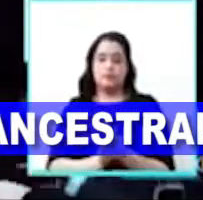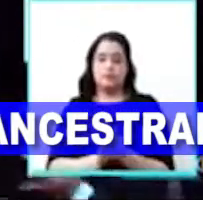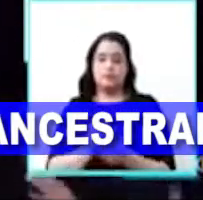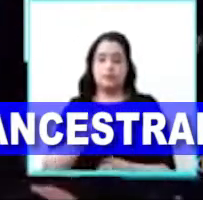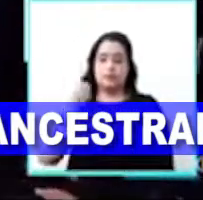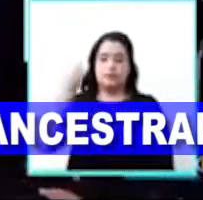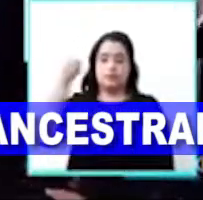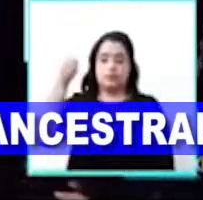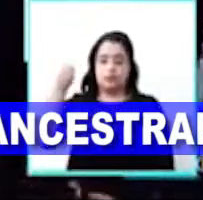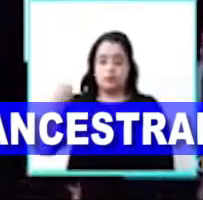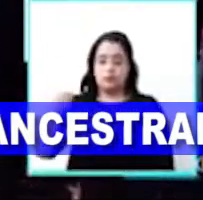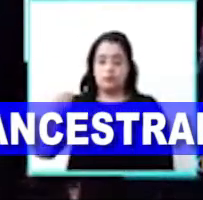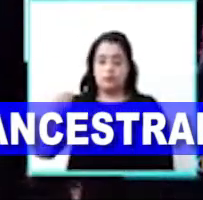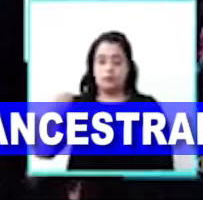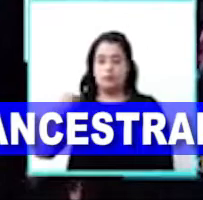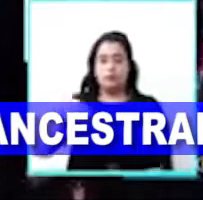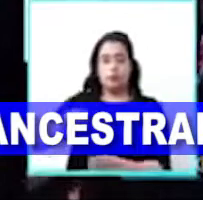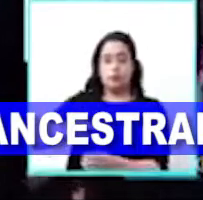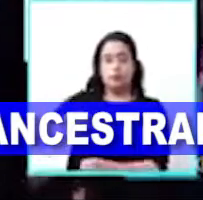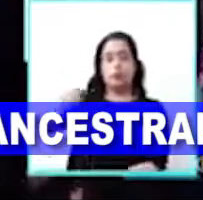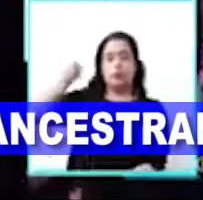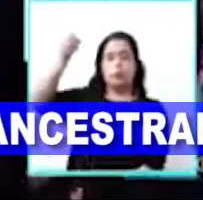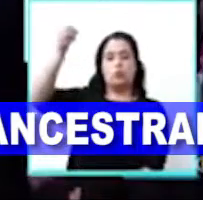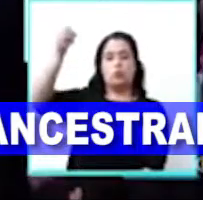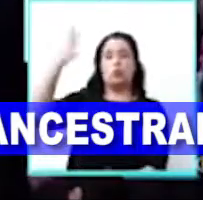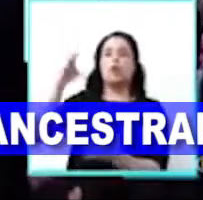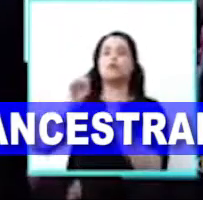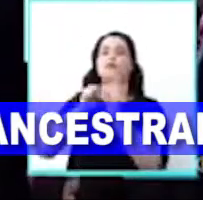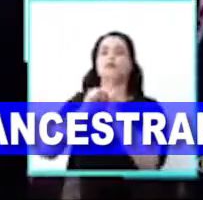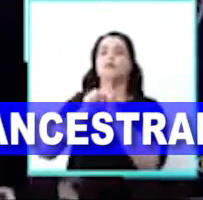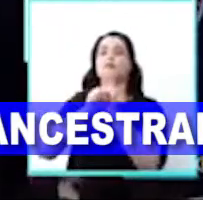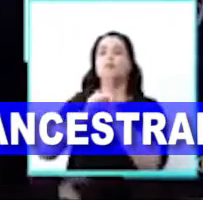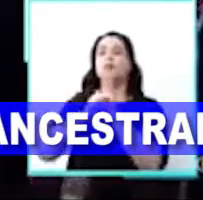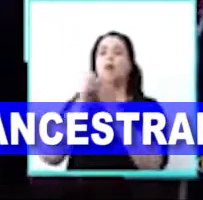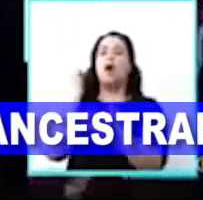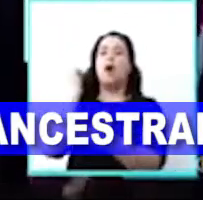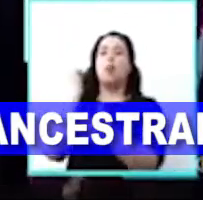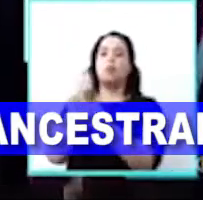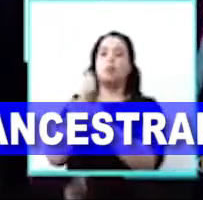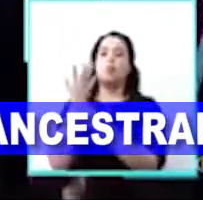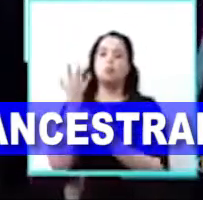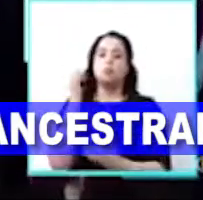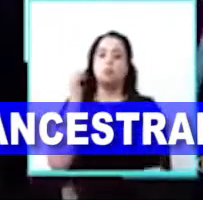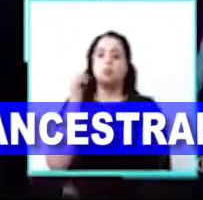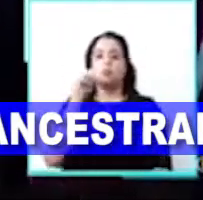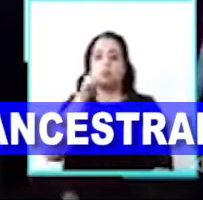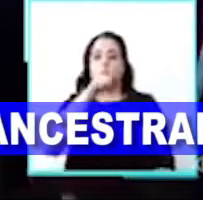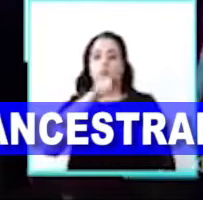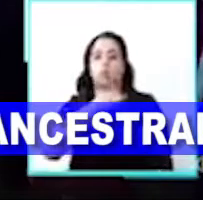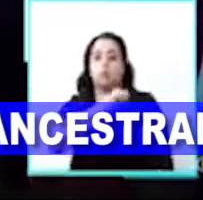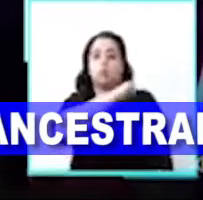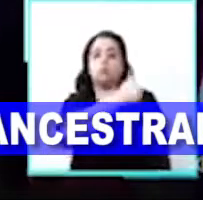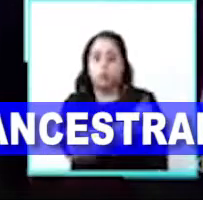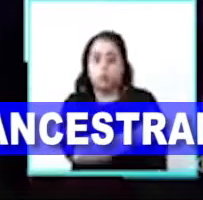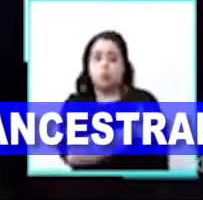lenca, símbolo sagrado de las autoridades lencas y de otros pueblos originarios de Honduras y